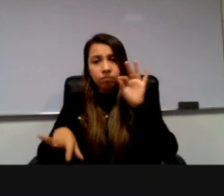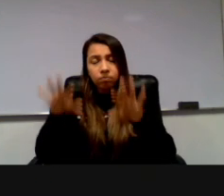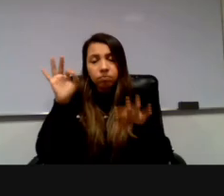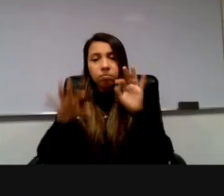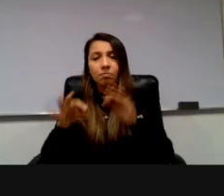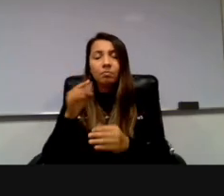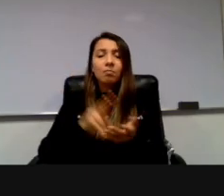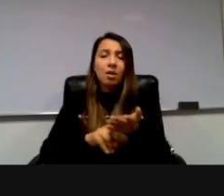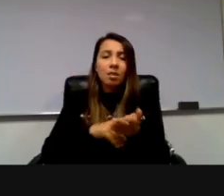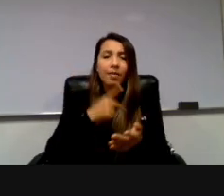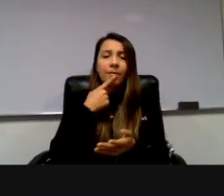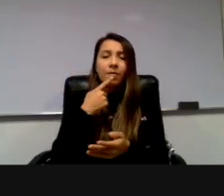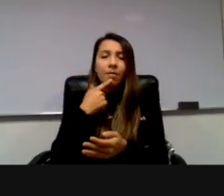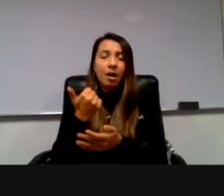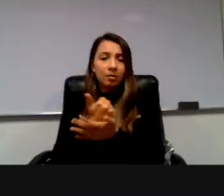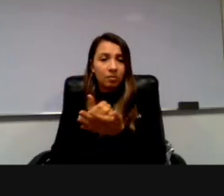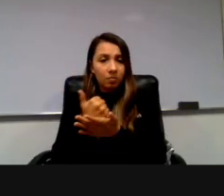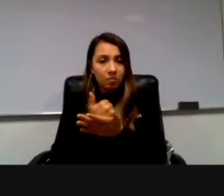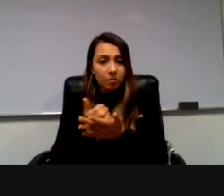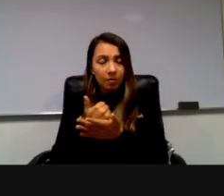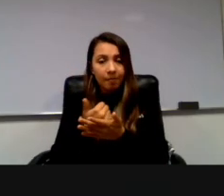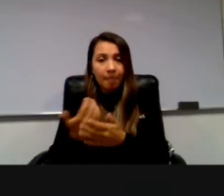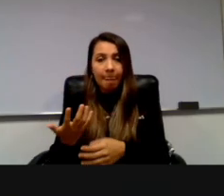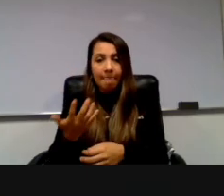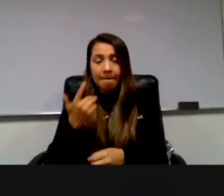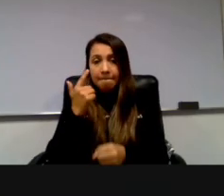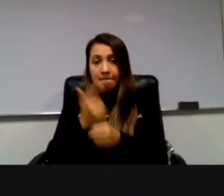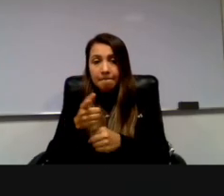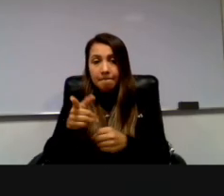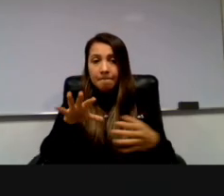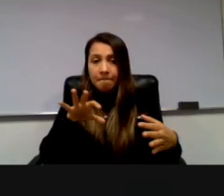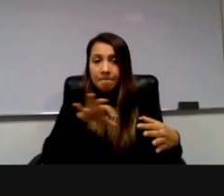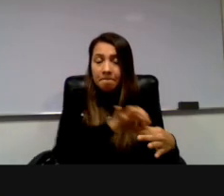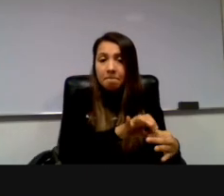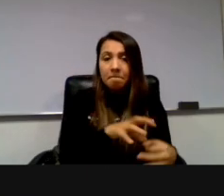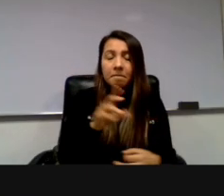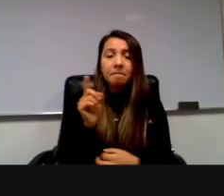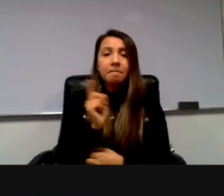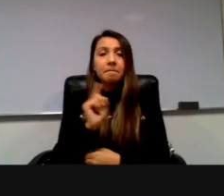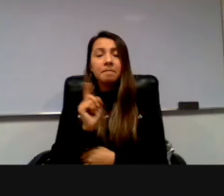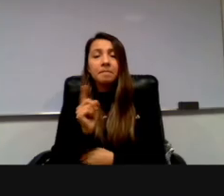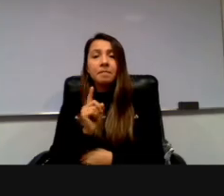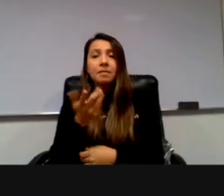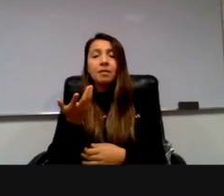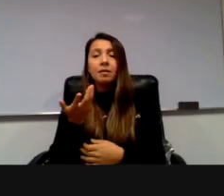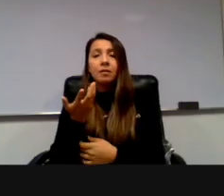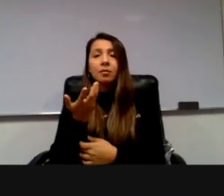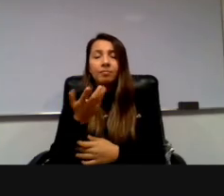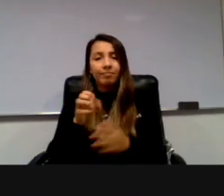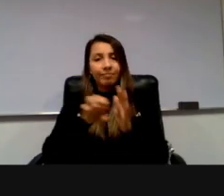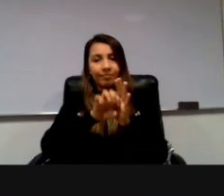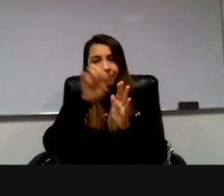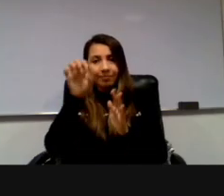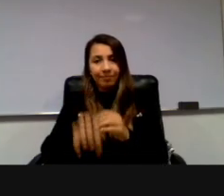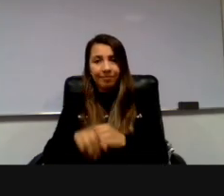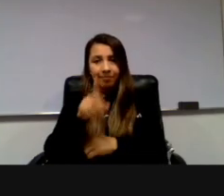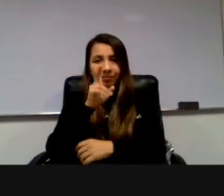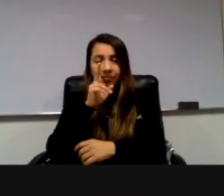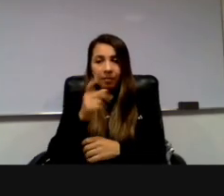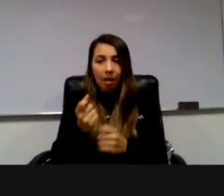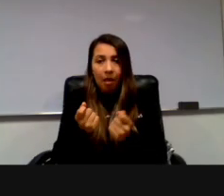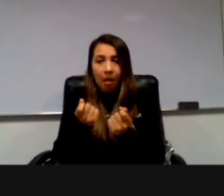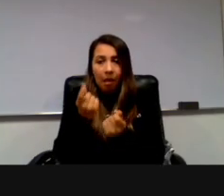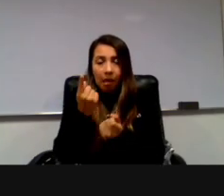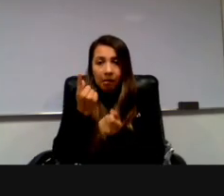Y pues resulta ser que no todos los genes se ajustan al paradigma, ¿no? Y entonces, pues vean, por ejemplo, que